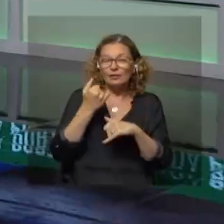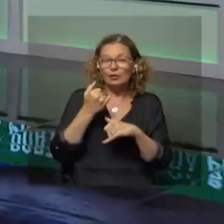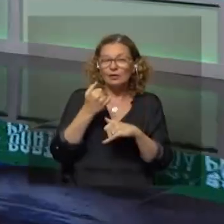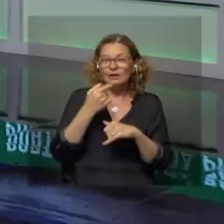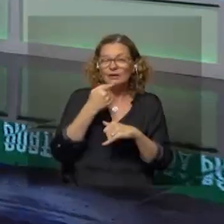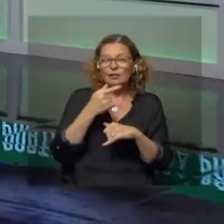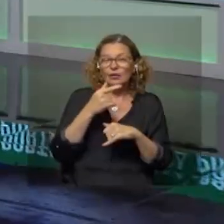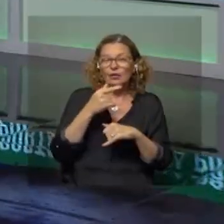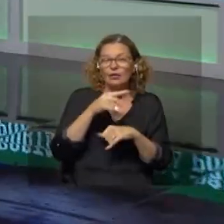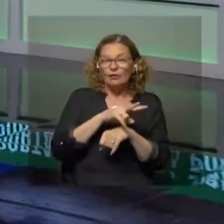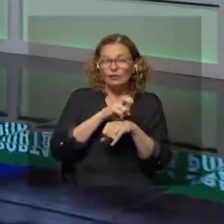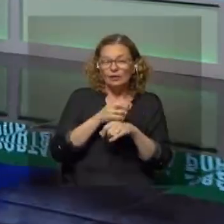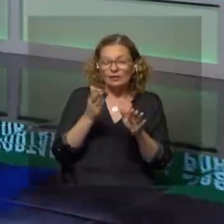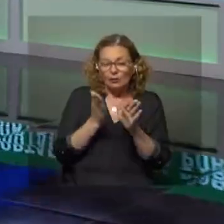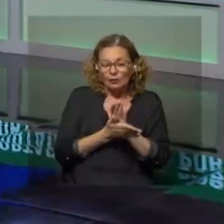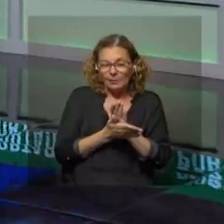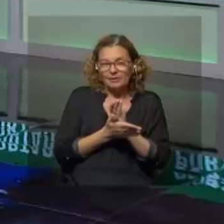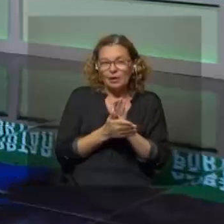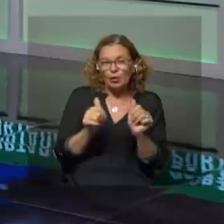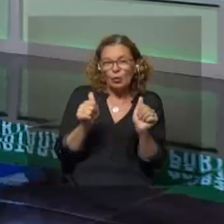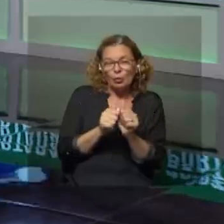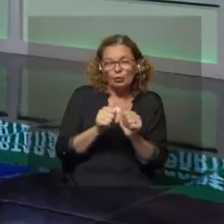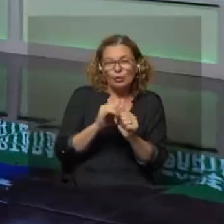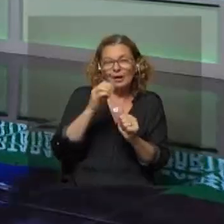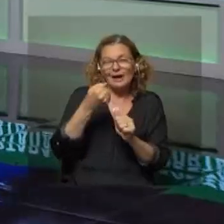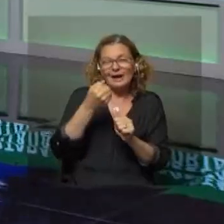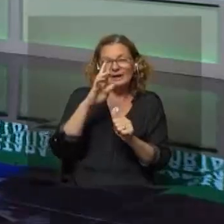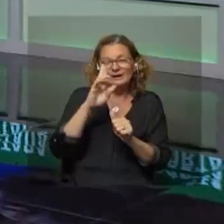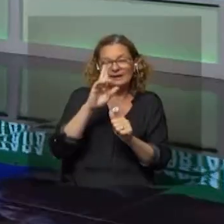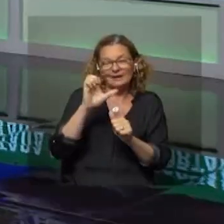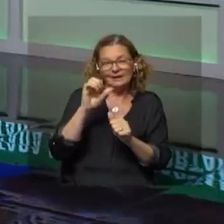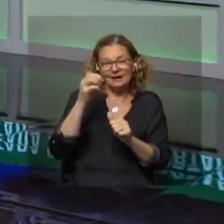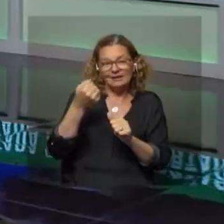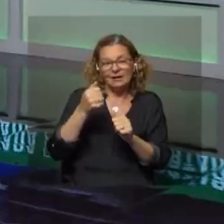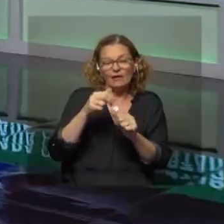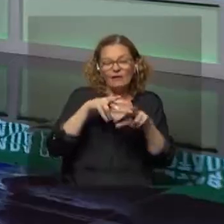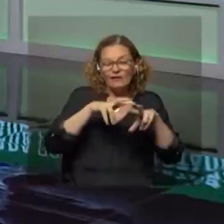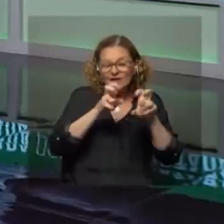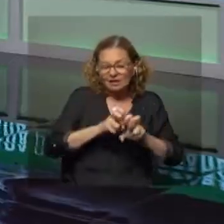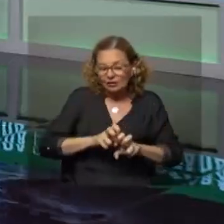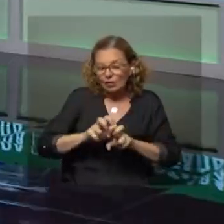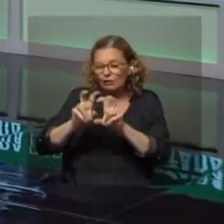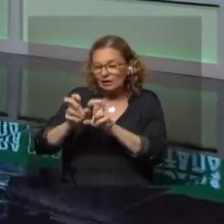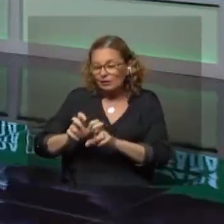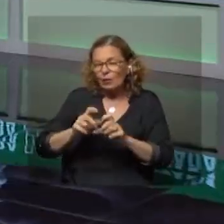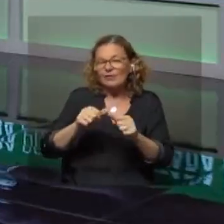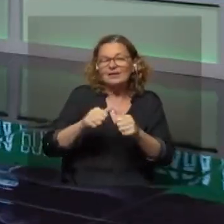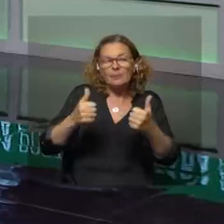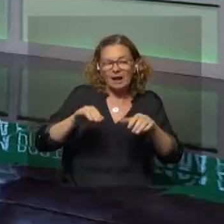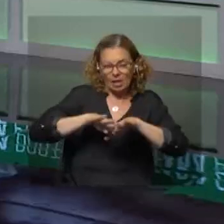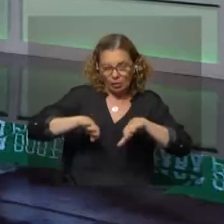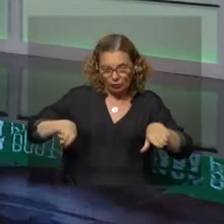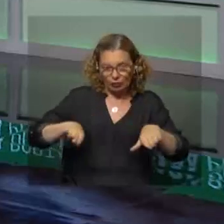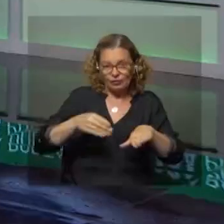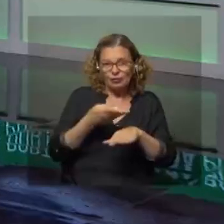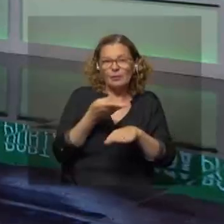le confirmó que su carpeta junto a la del senador Charles carrera se investigarán por separado a la causa de astesiano esto había